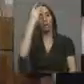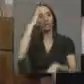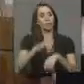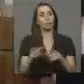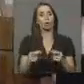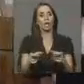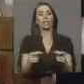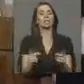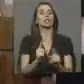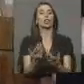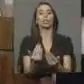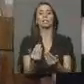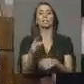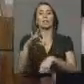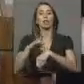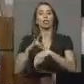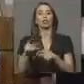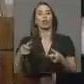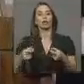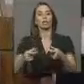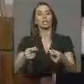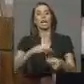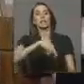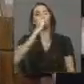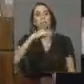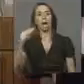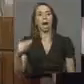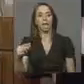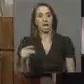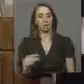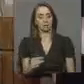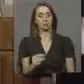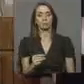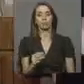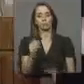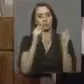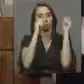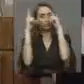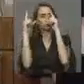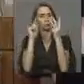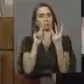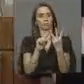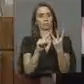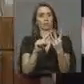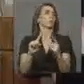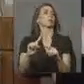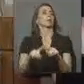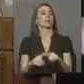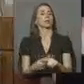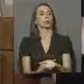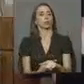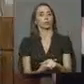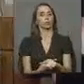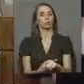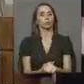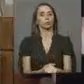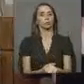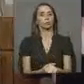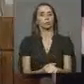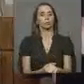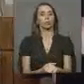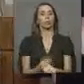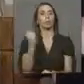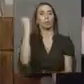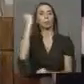cáncer, no se justifica tener un oncólogo en Magallanes. Y hoy día nos sorprendemos nuevamente con que desde el